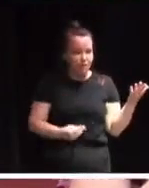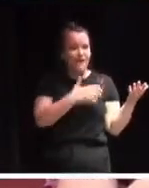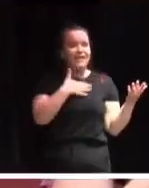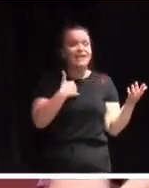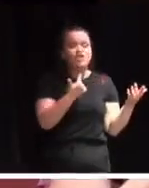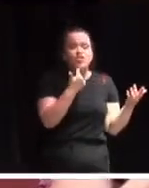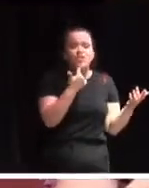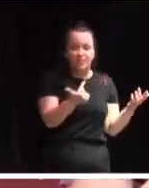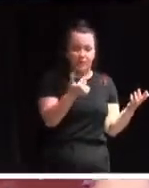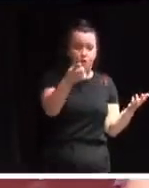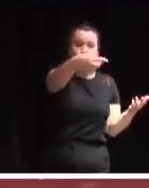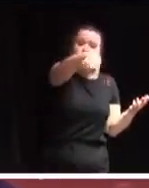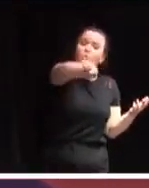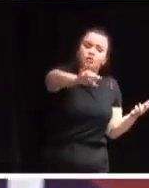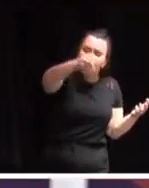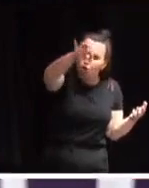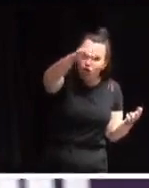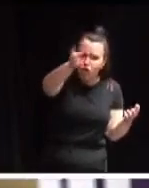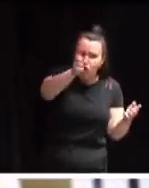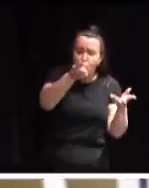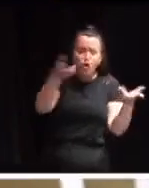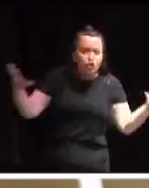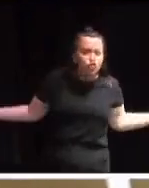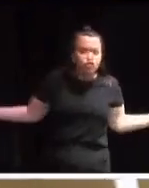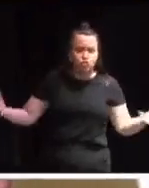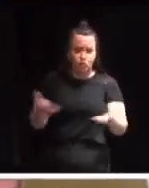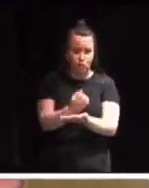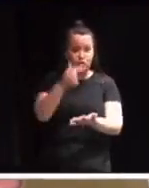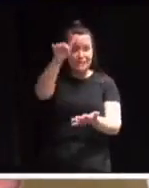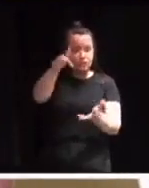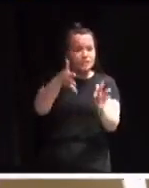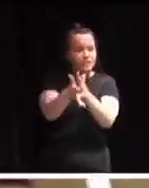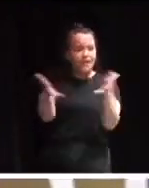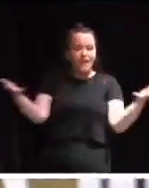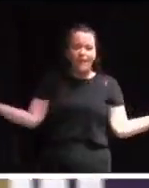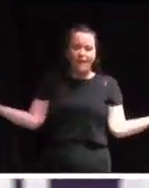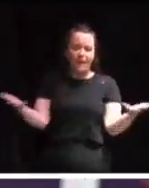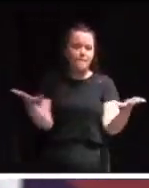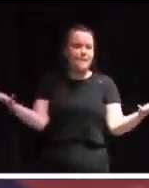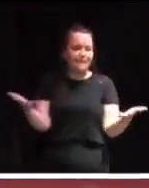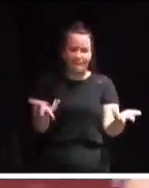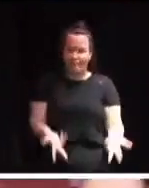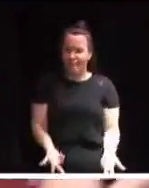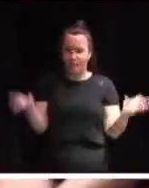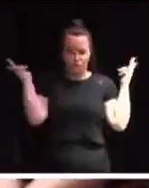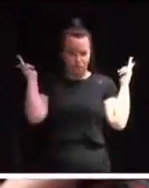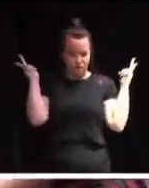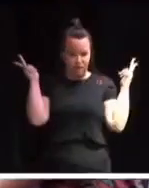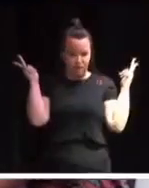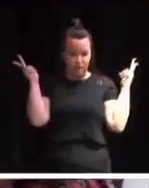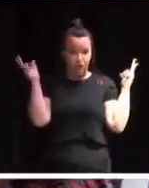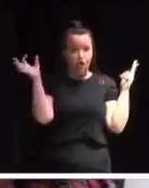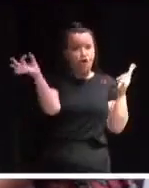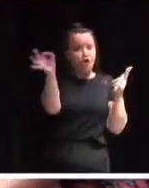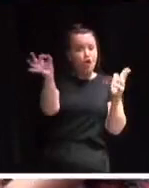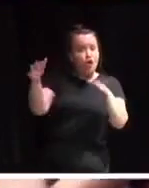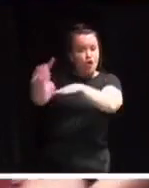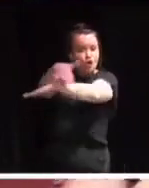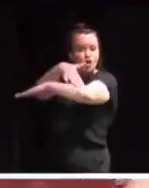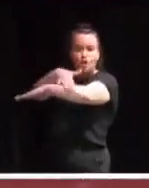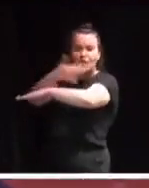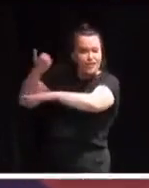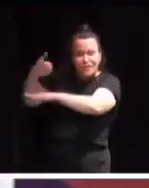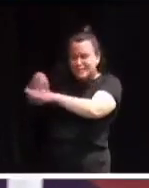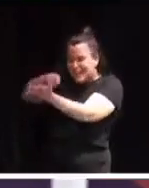sabemos que Vais a votar esta candidatura esto es una emergencia democrática o sacamos a esta gente del gobierno